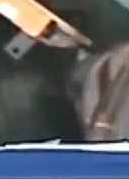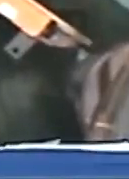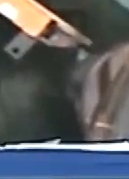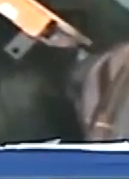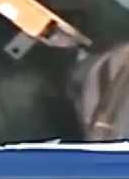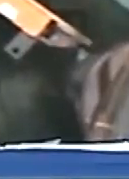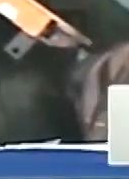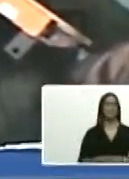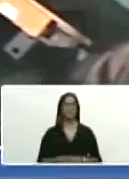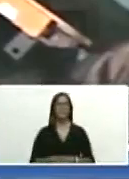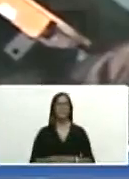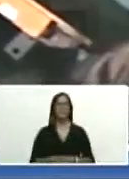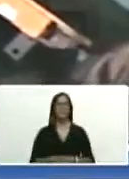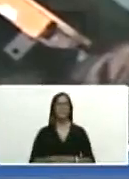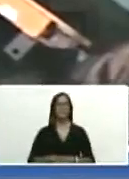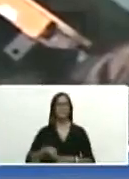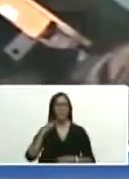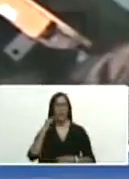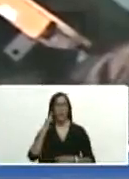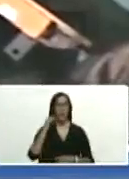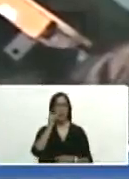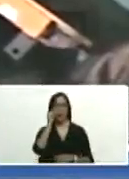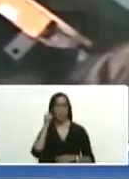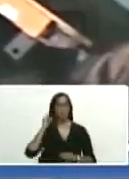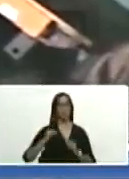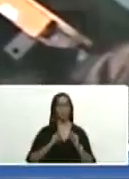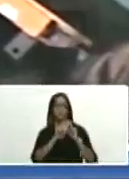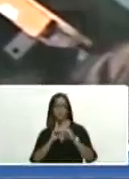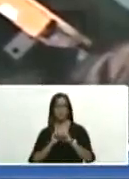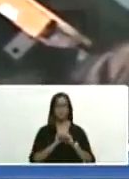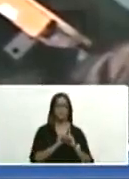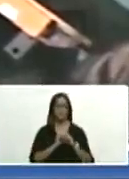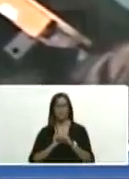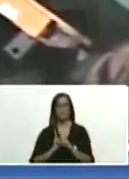los negros con la negra la negra con lo negro